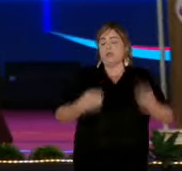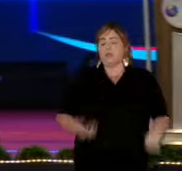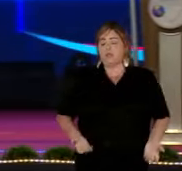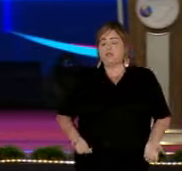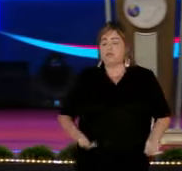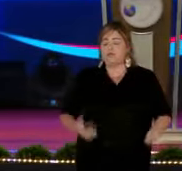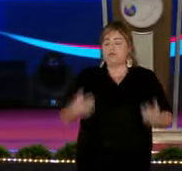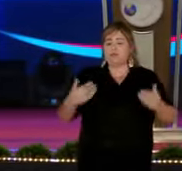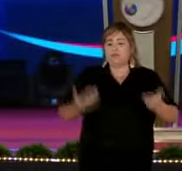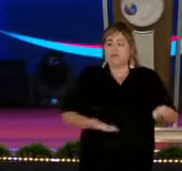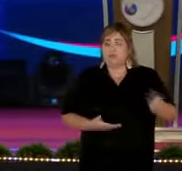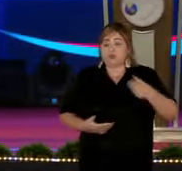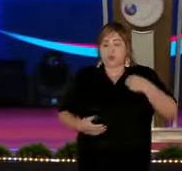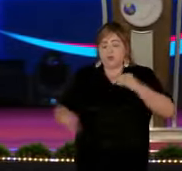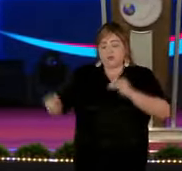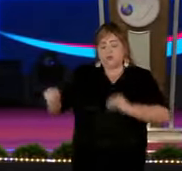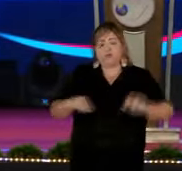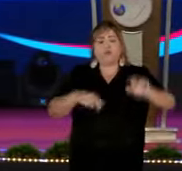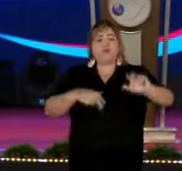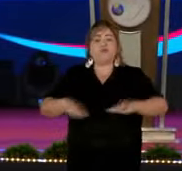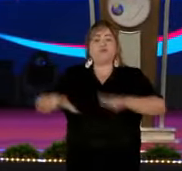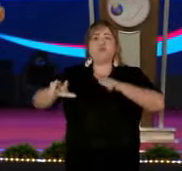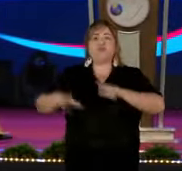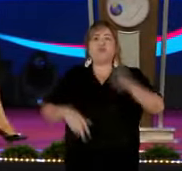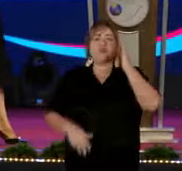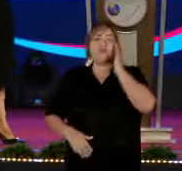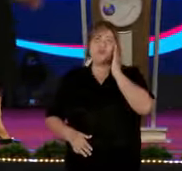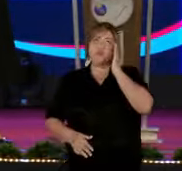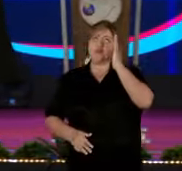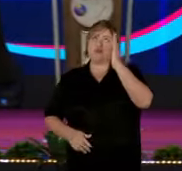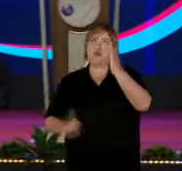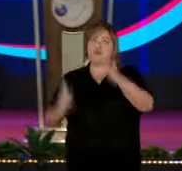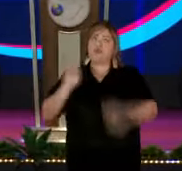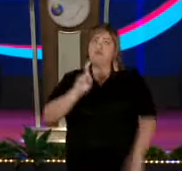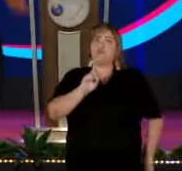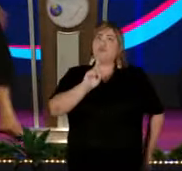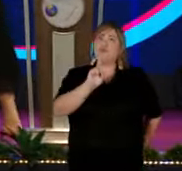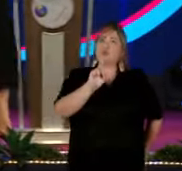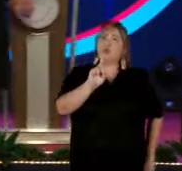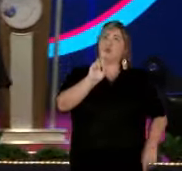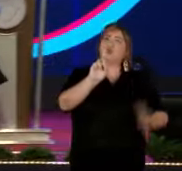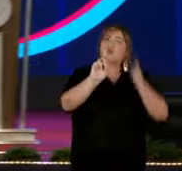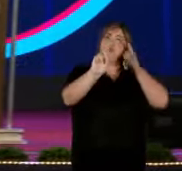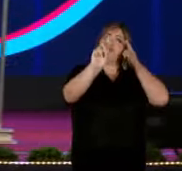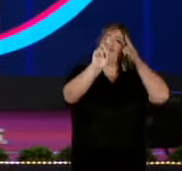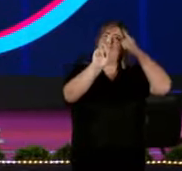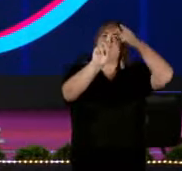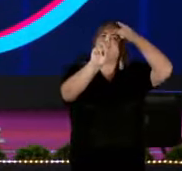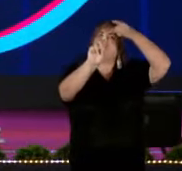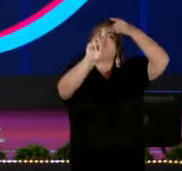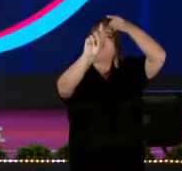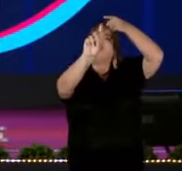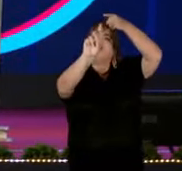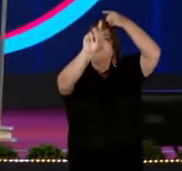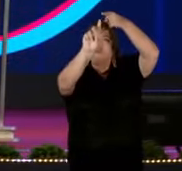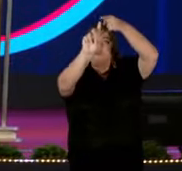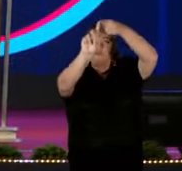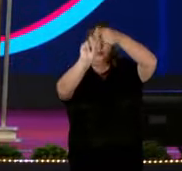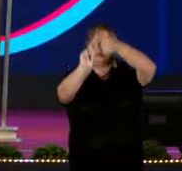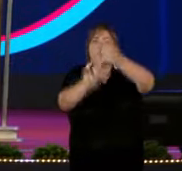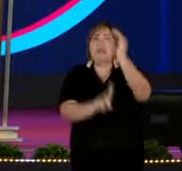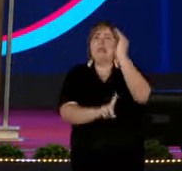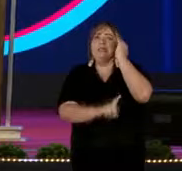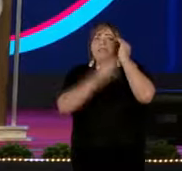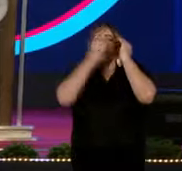que está en movimiento, alguien que está avanzando, alguien que camina hacia algo, alguien que tiene metas, alguien que sabe